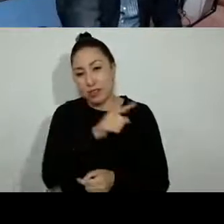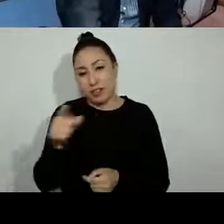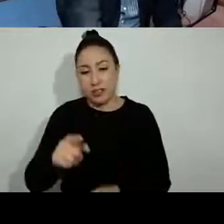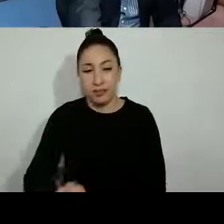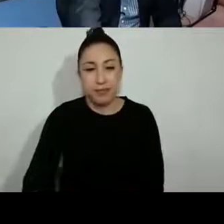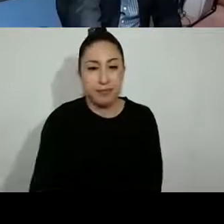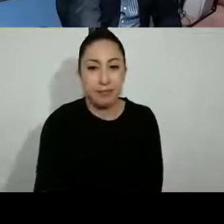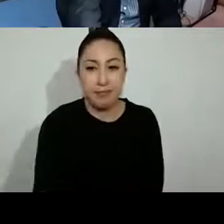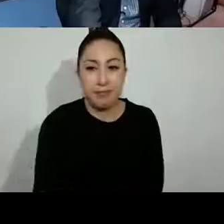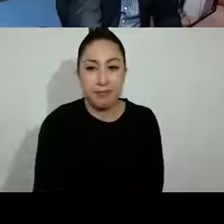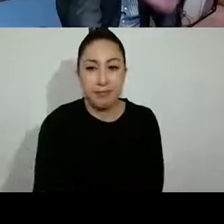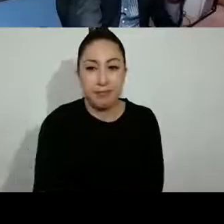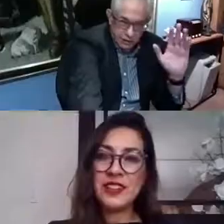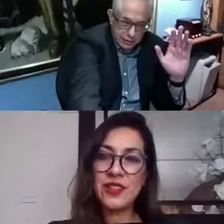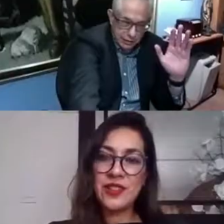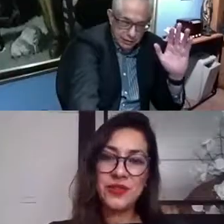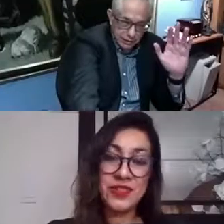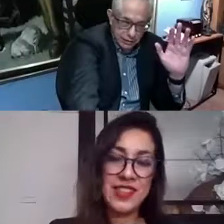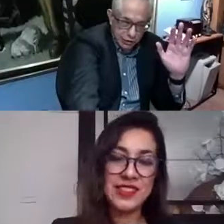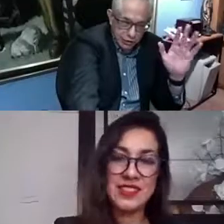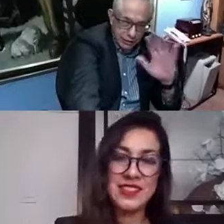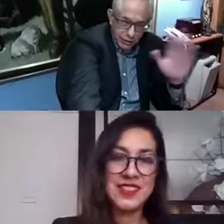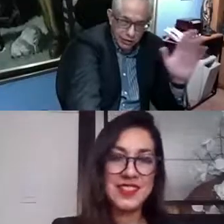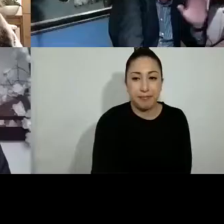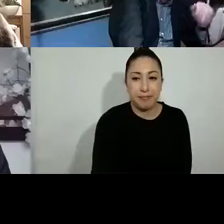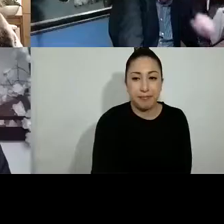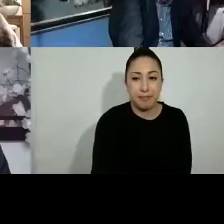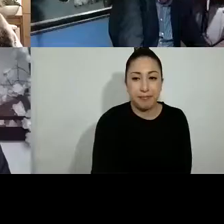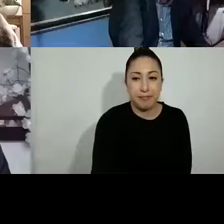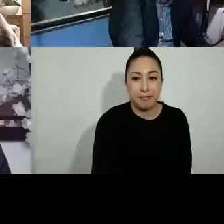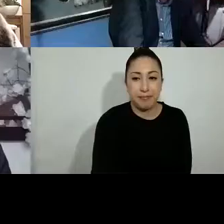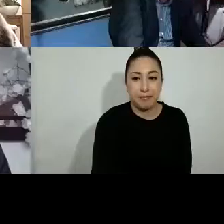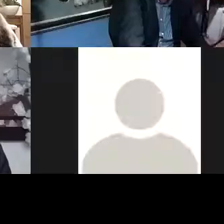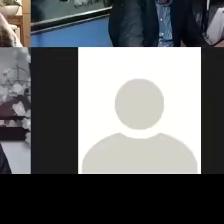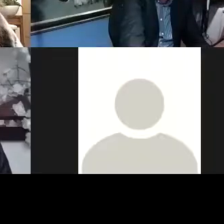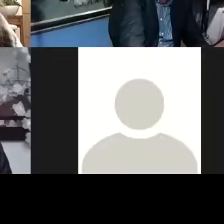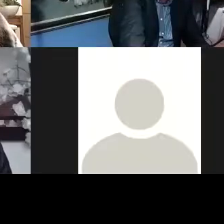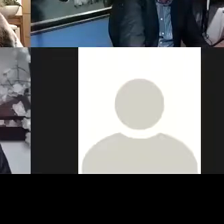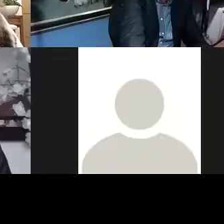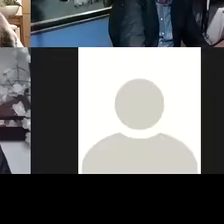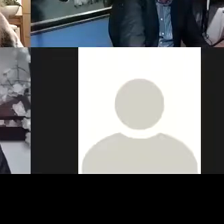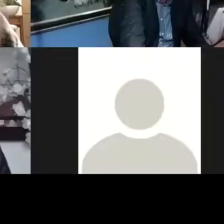doctor. Gracias. Buenas tardes a todas y a todos. Buenos Hasta días. luego. Gracias a Buenas Gracias a tardes. todas y todos. Gracias, doctor.